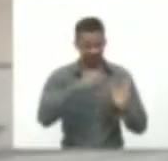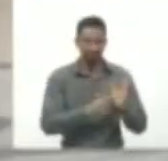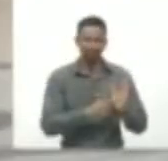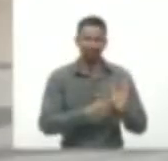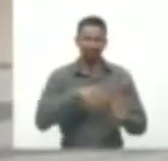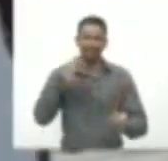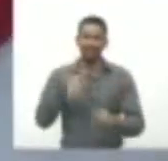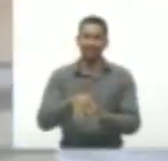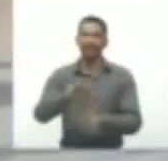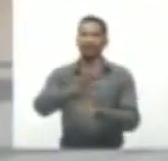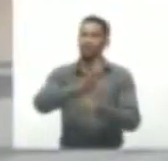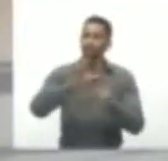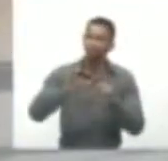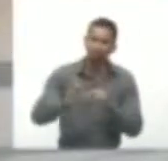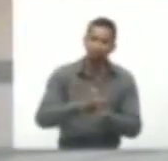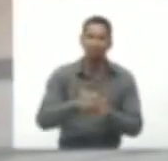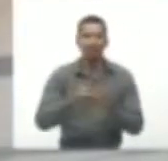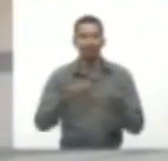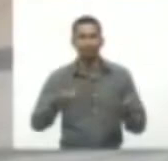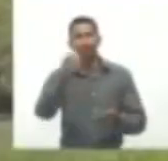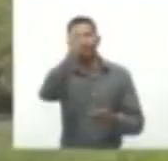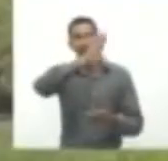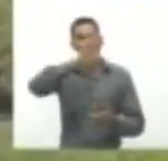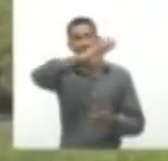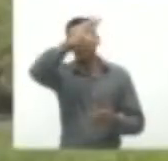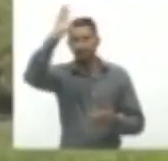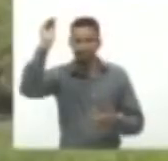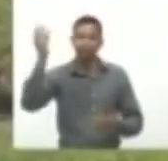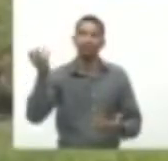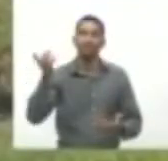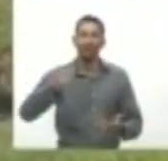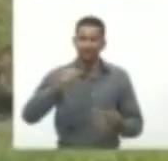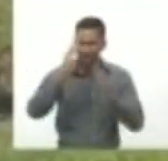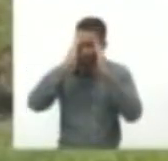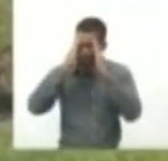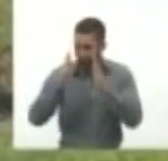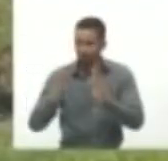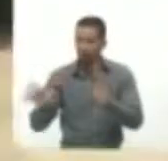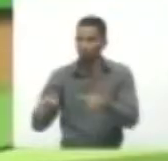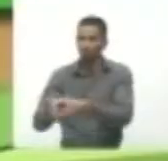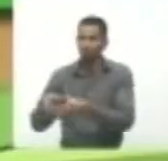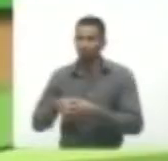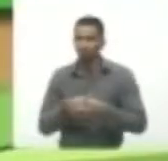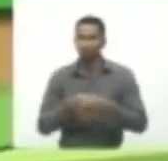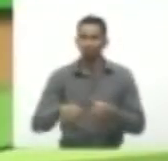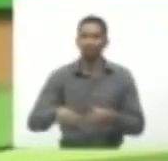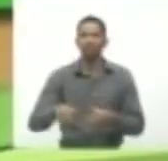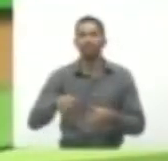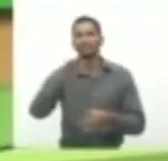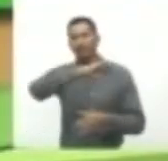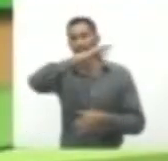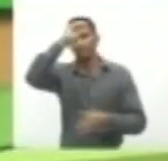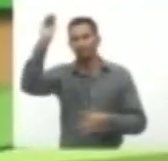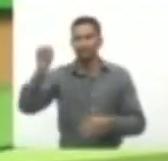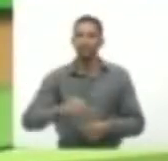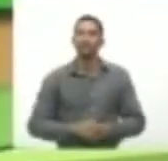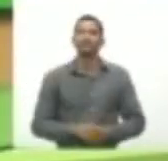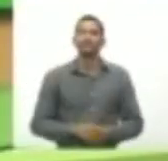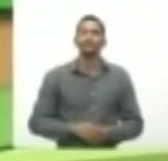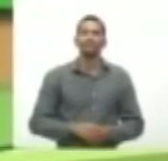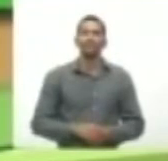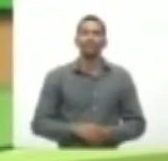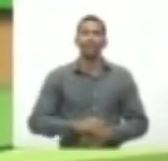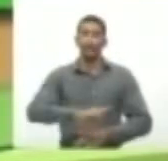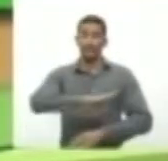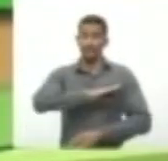que se debe tener una nueva interpretación, teniendo en cuenta la idiosincrasia del pueblo. Y la Alcaldía Distrital adelanta una nueva regulación